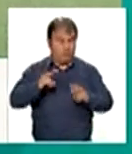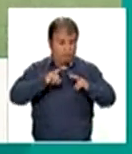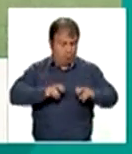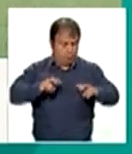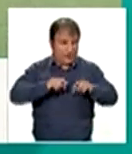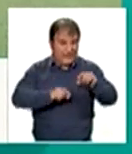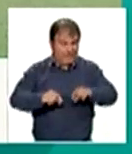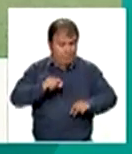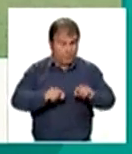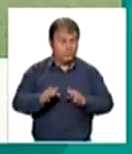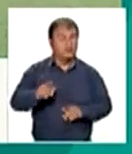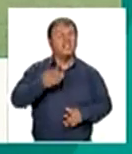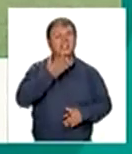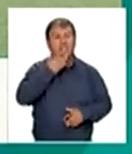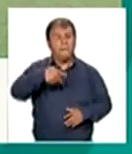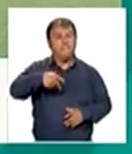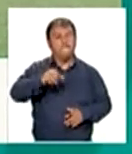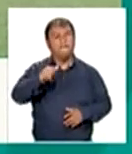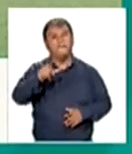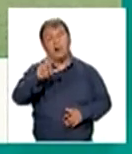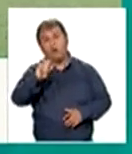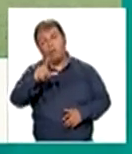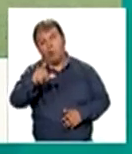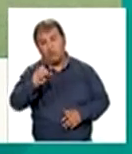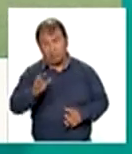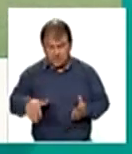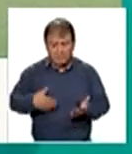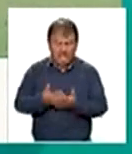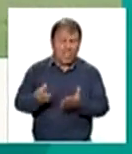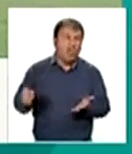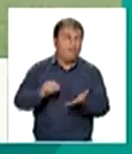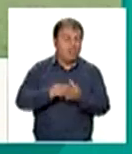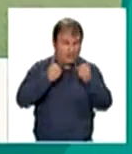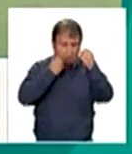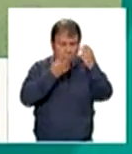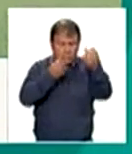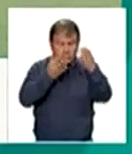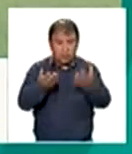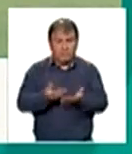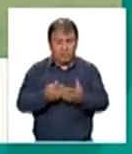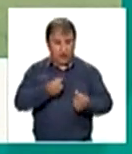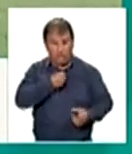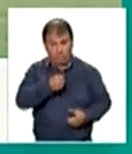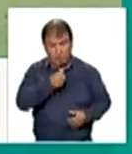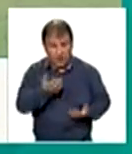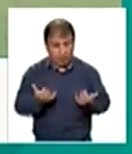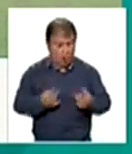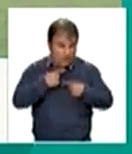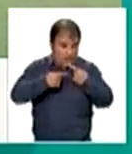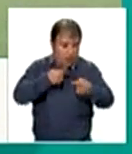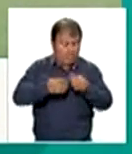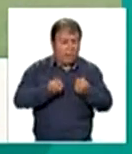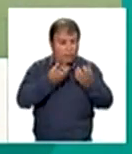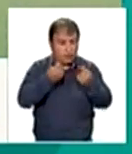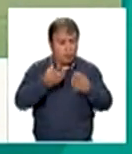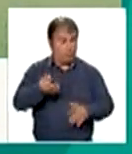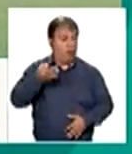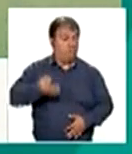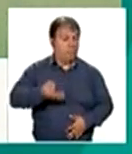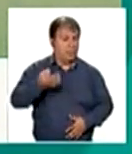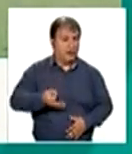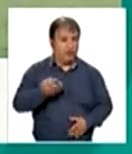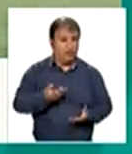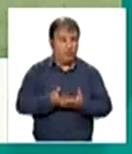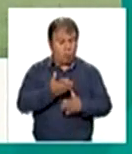caso de Paolo Guerrero. Siguen llegando mis informaciones, porque justamente lo que vengo comentándoles, compañeras, es información oficial, es lo que